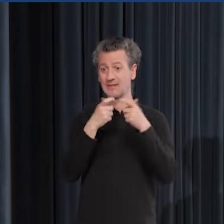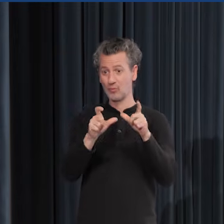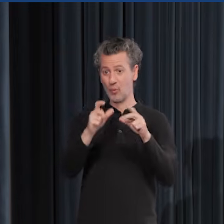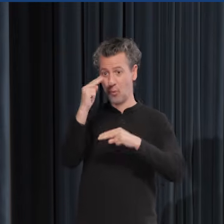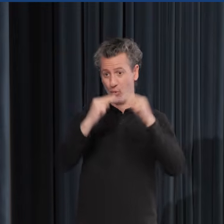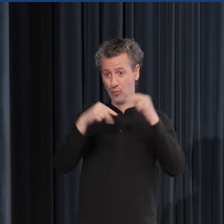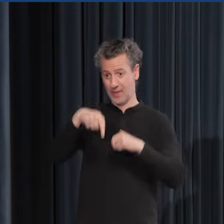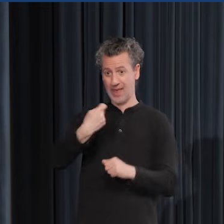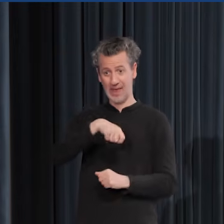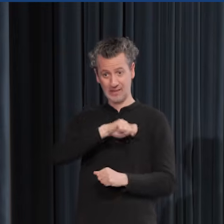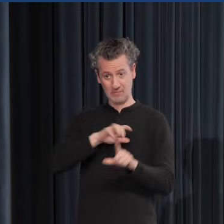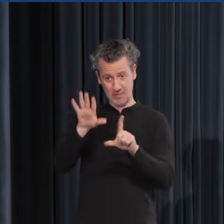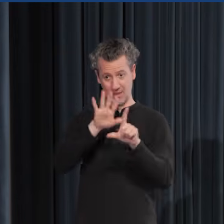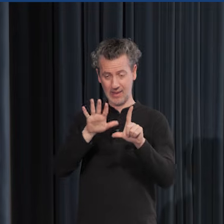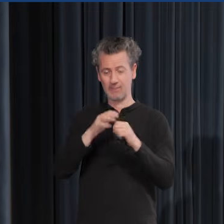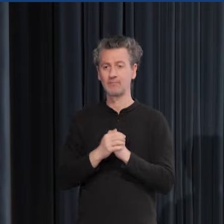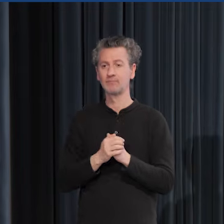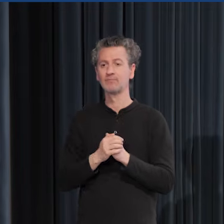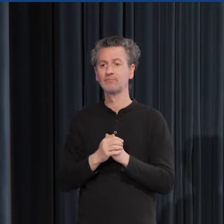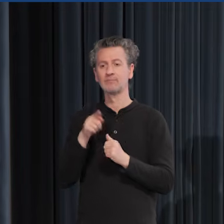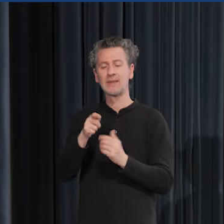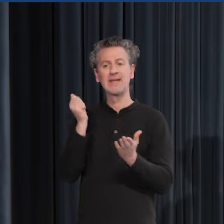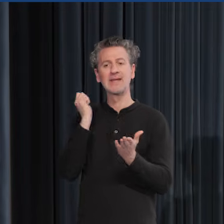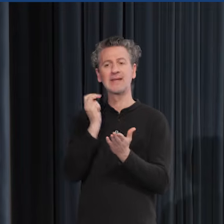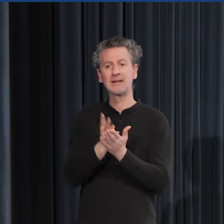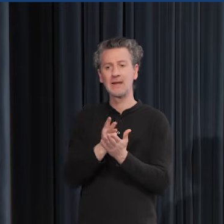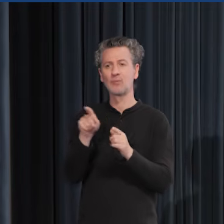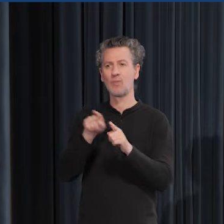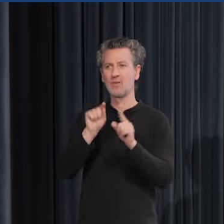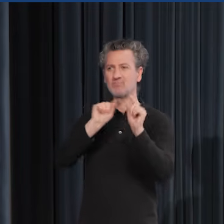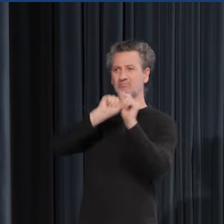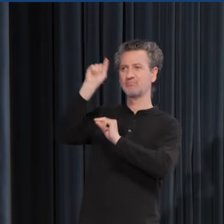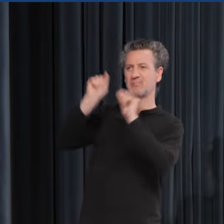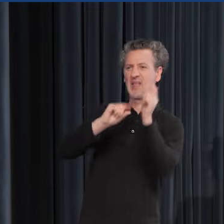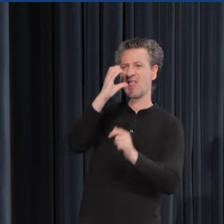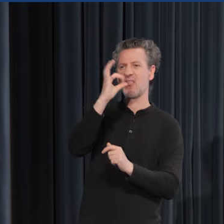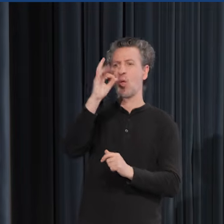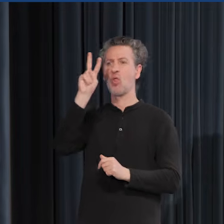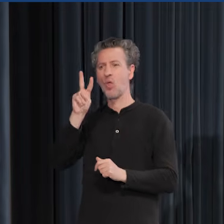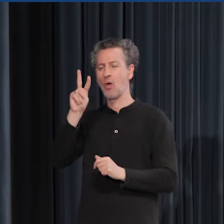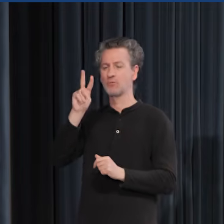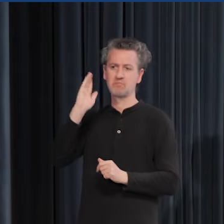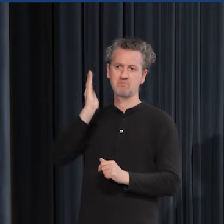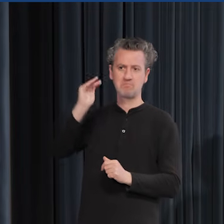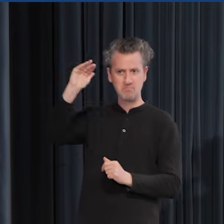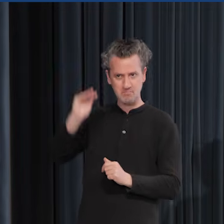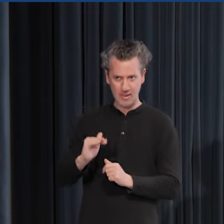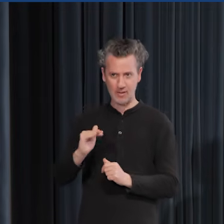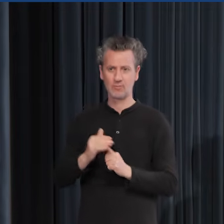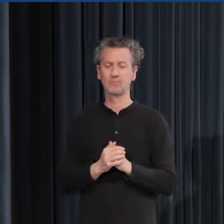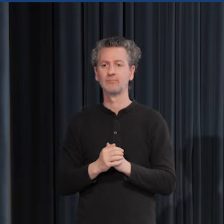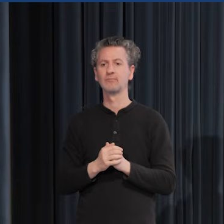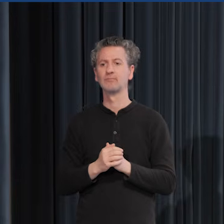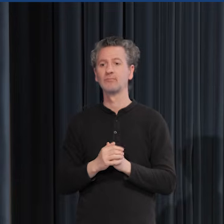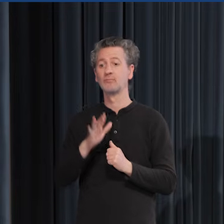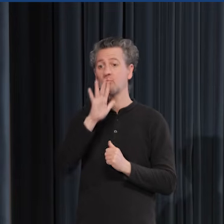España es un sector que tiene el reto de descarbonizar sus actividades. Como sabéis, el